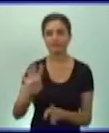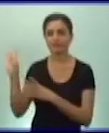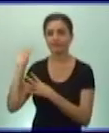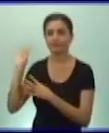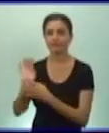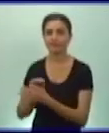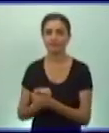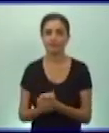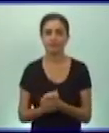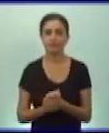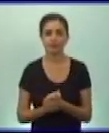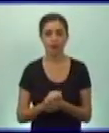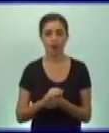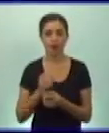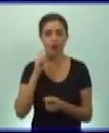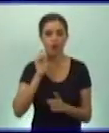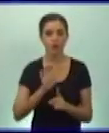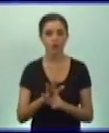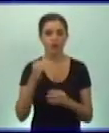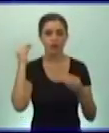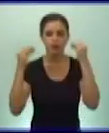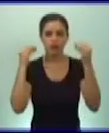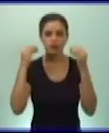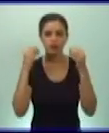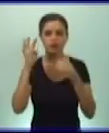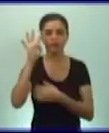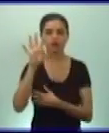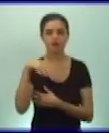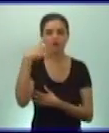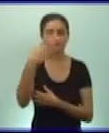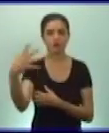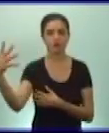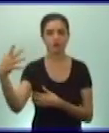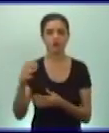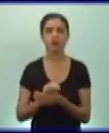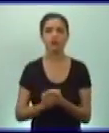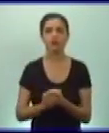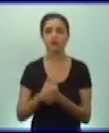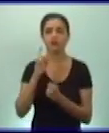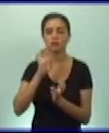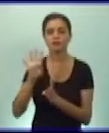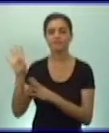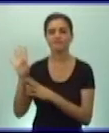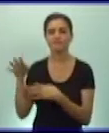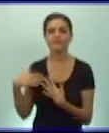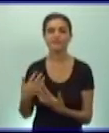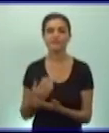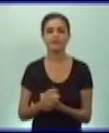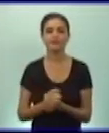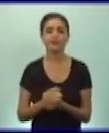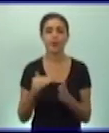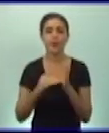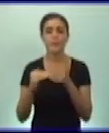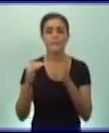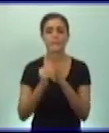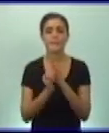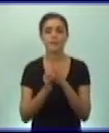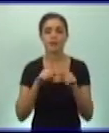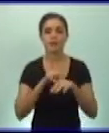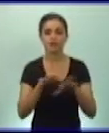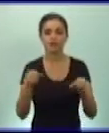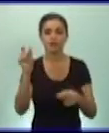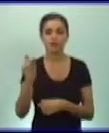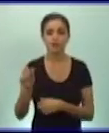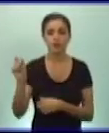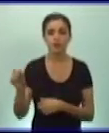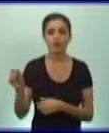Vamos a comenzar analizando el gráfico de Cuba, tasa bruta de mortalidad, por supuesto por 1000 habitantes. Analizando este